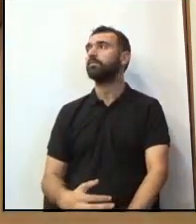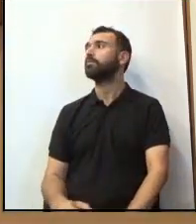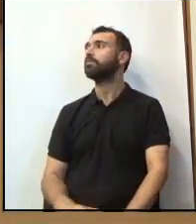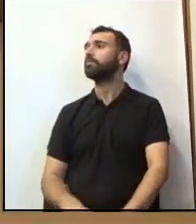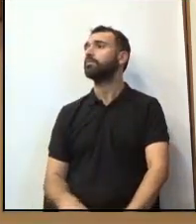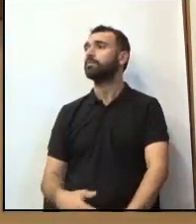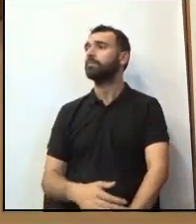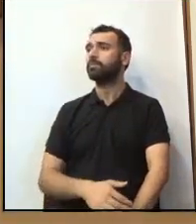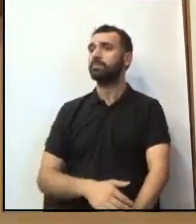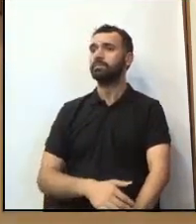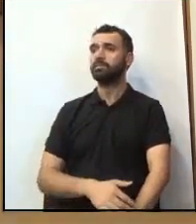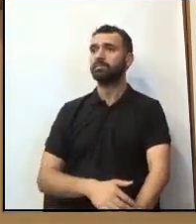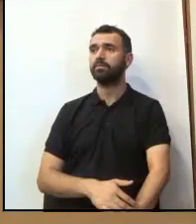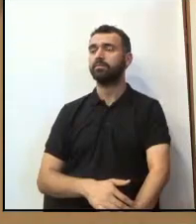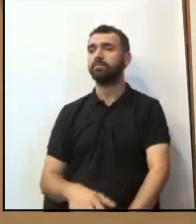Hay un partido de fútbol.